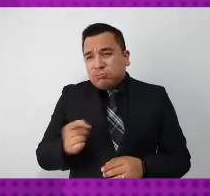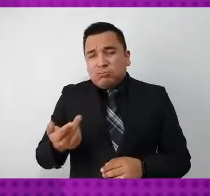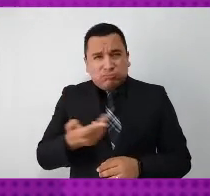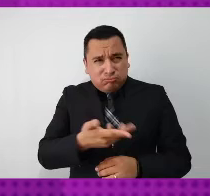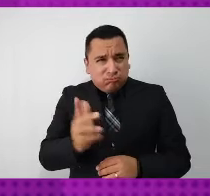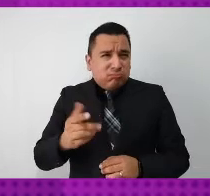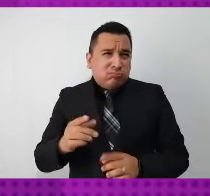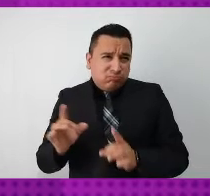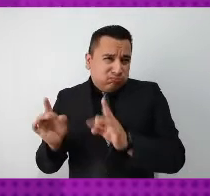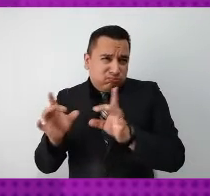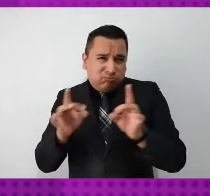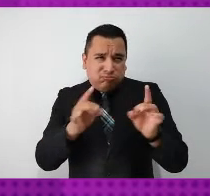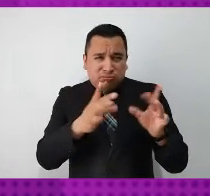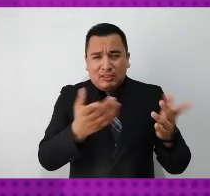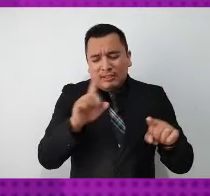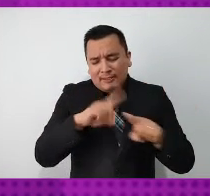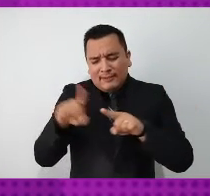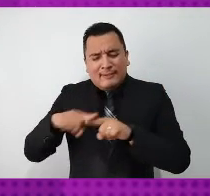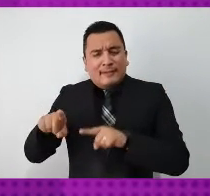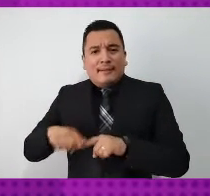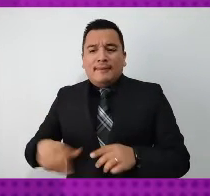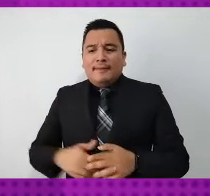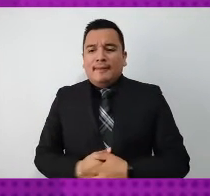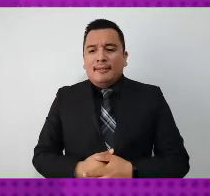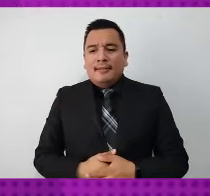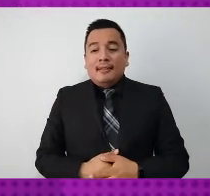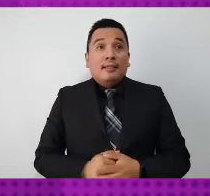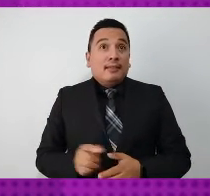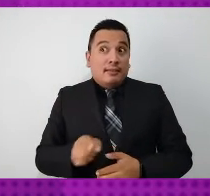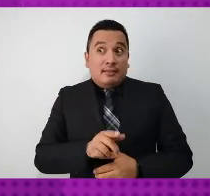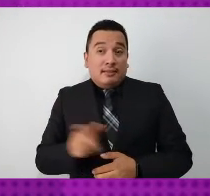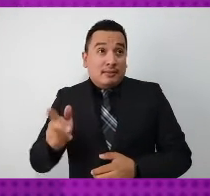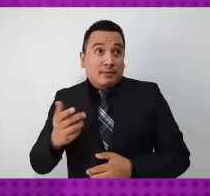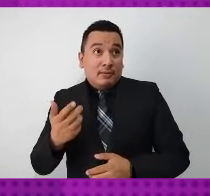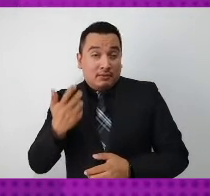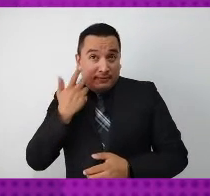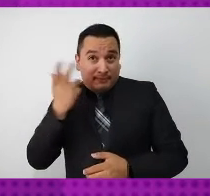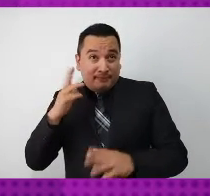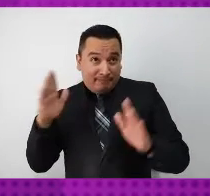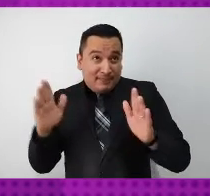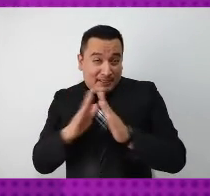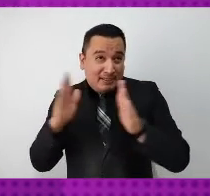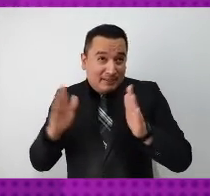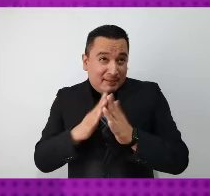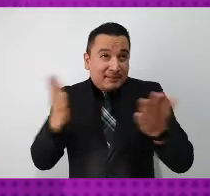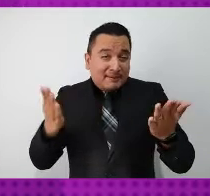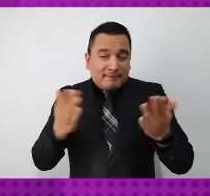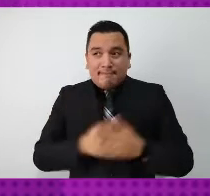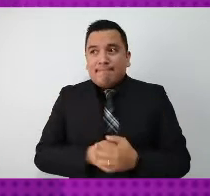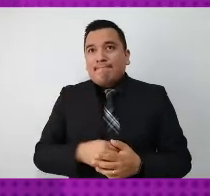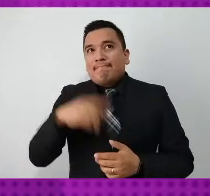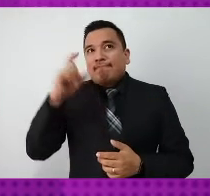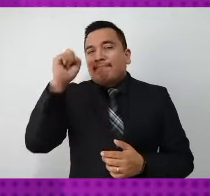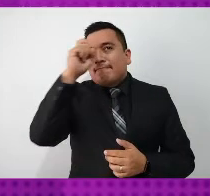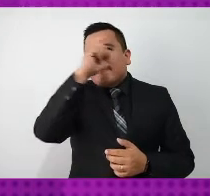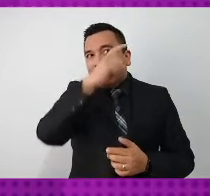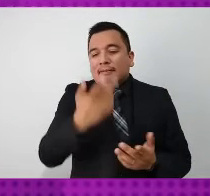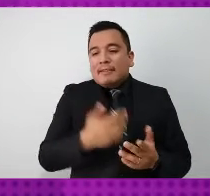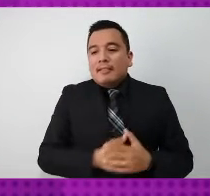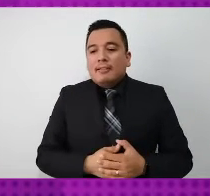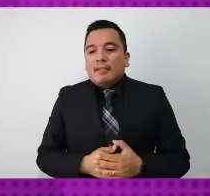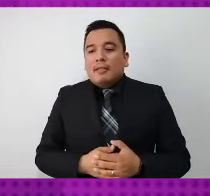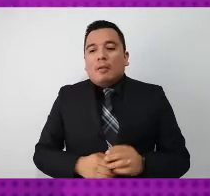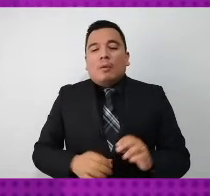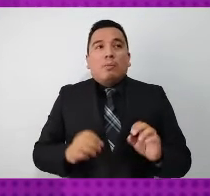al momento de la participación e impiden de alguna manera lo dificultan su